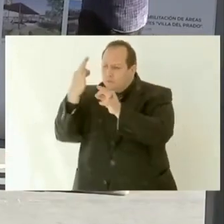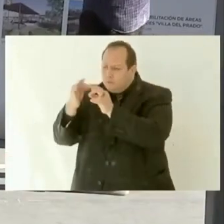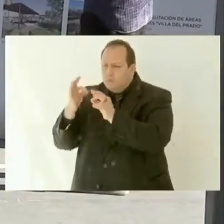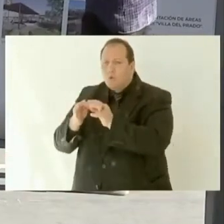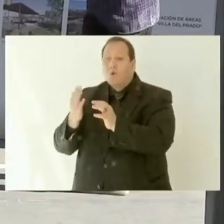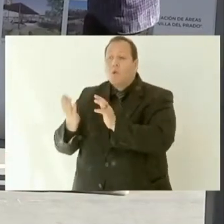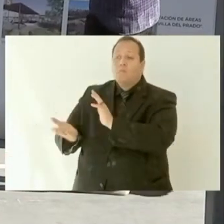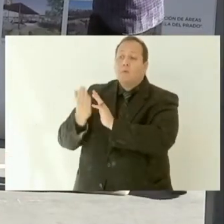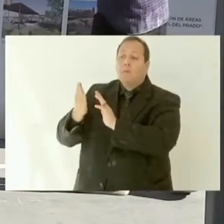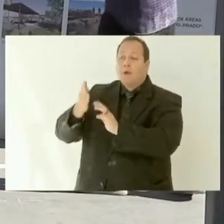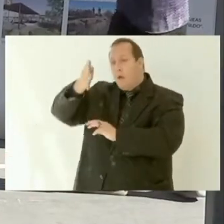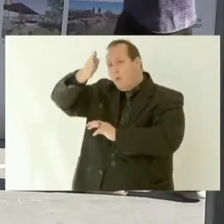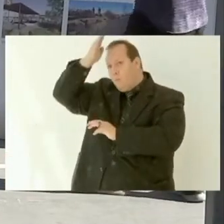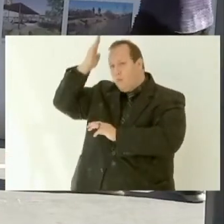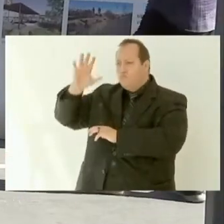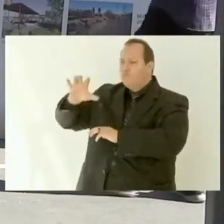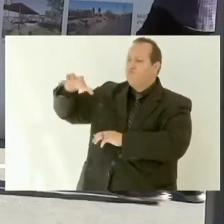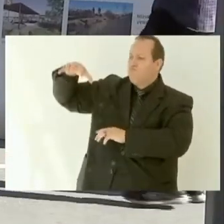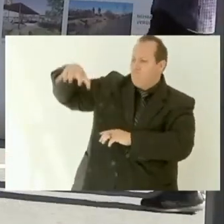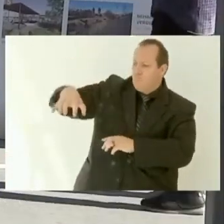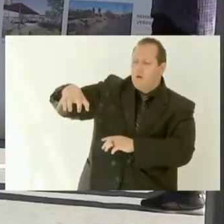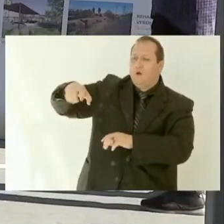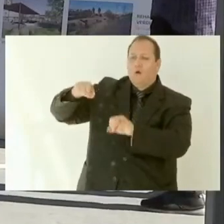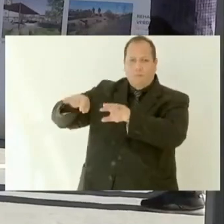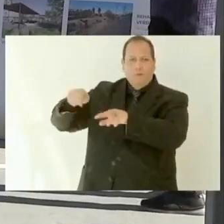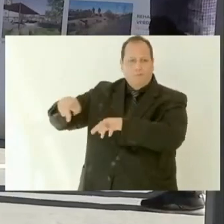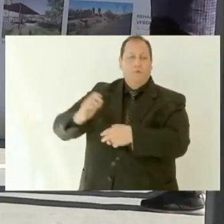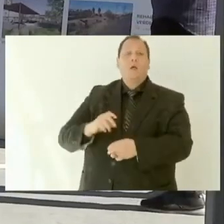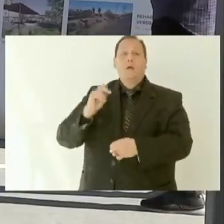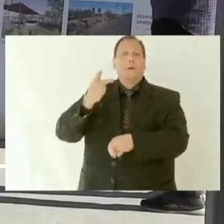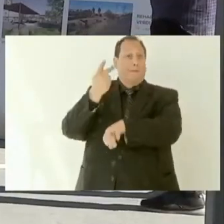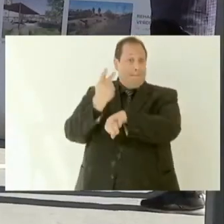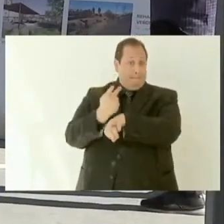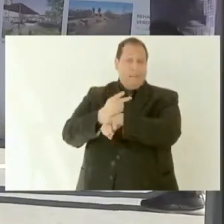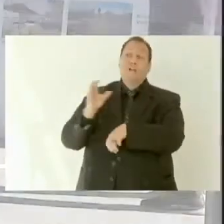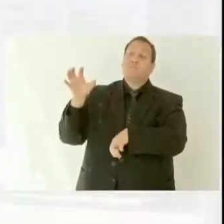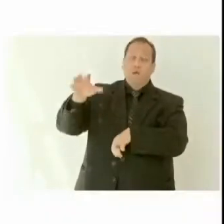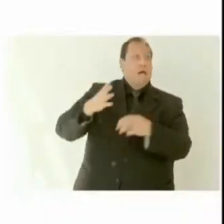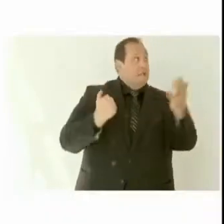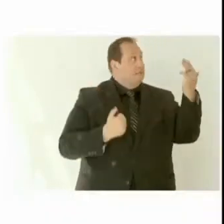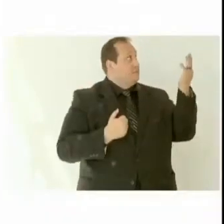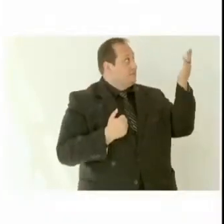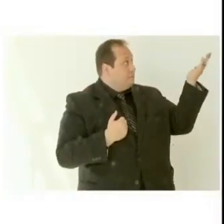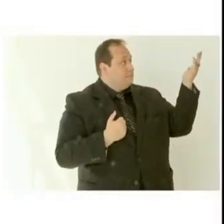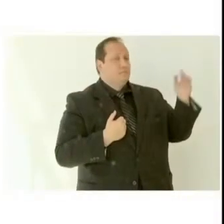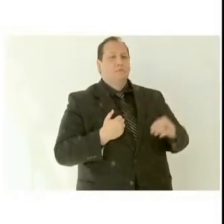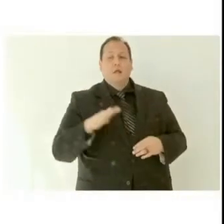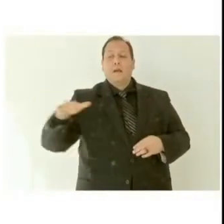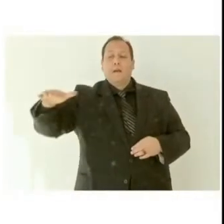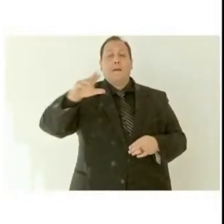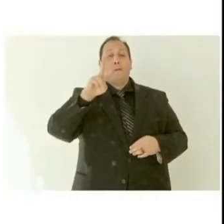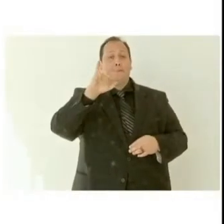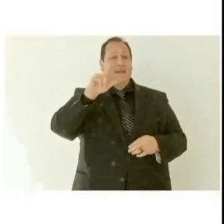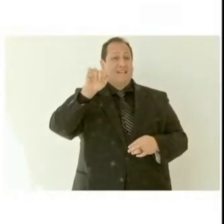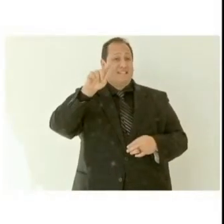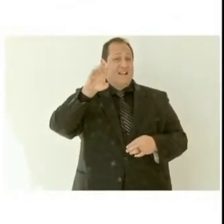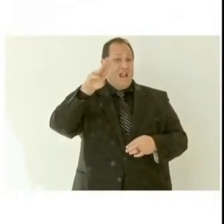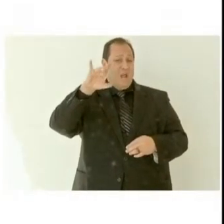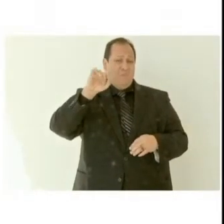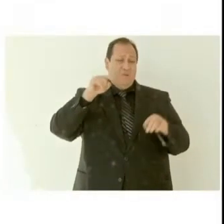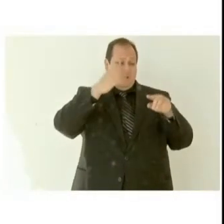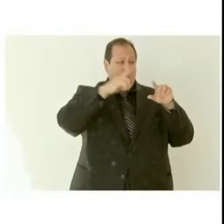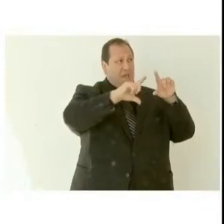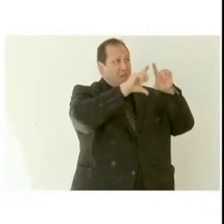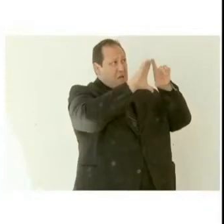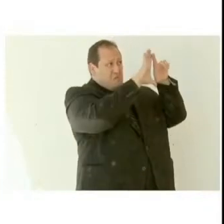de una estación de bomberos, la construcción de lo que es una preparatoria que nos habían solicitado en Villas del Campo, que es uno de los extremos